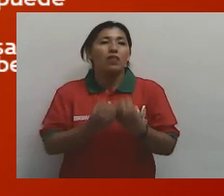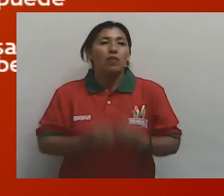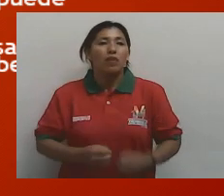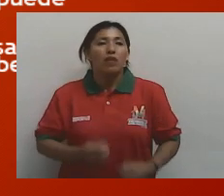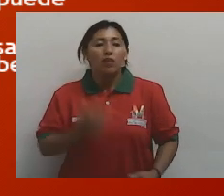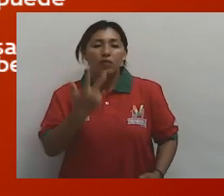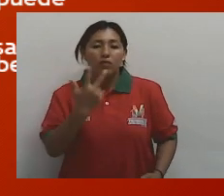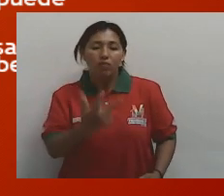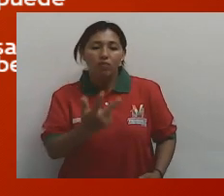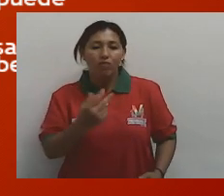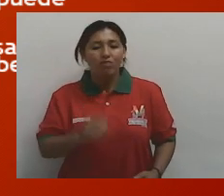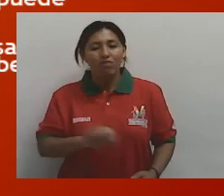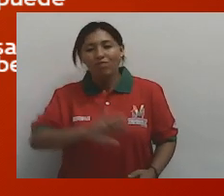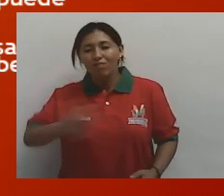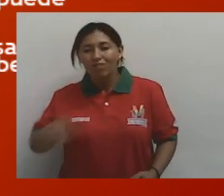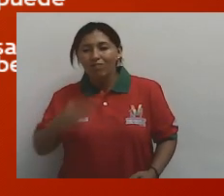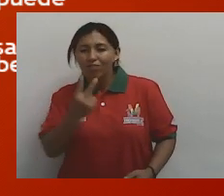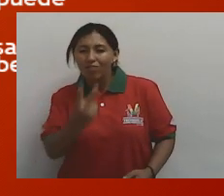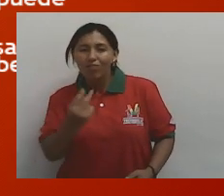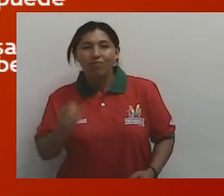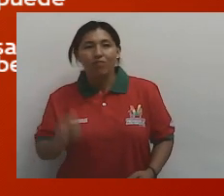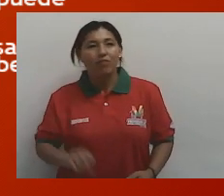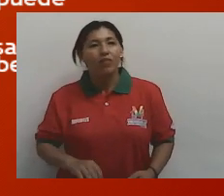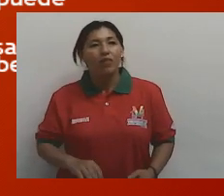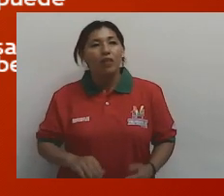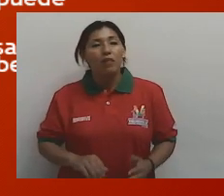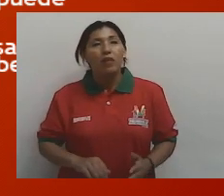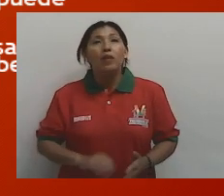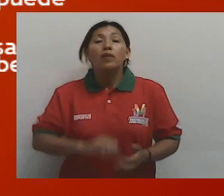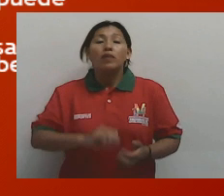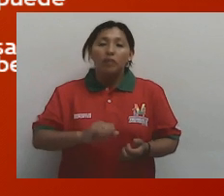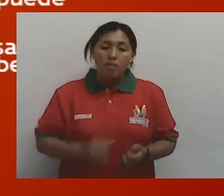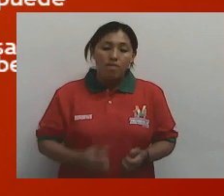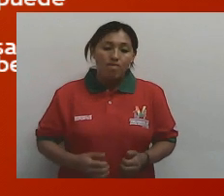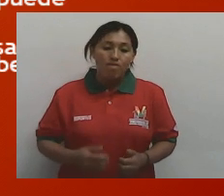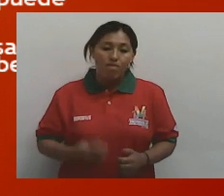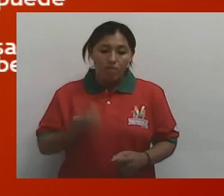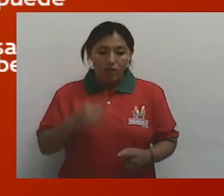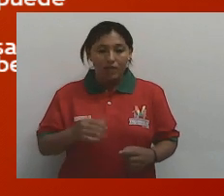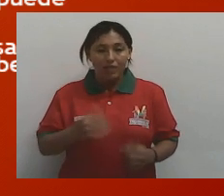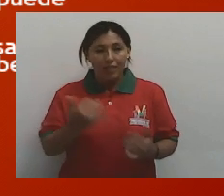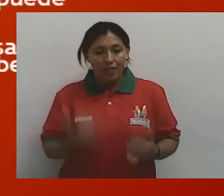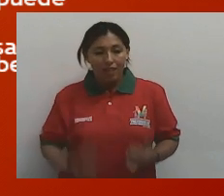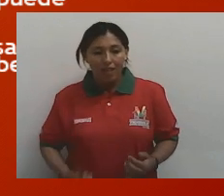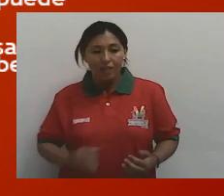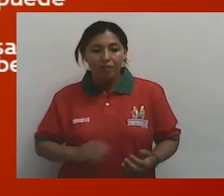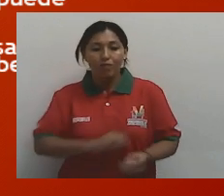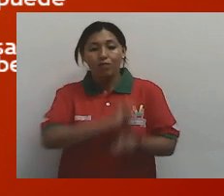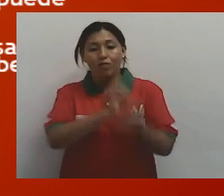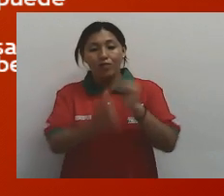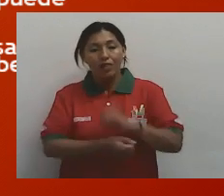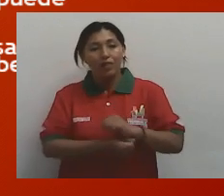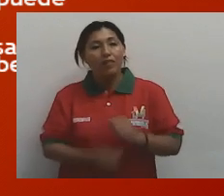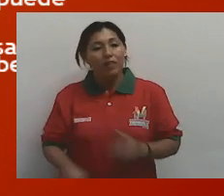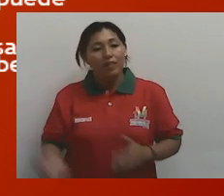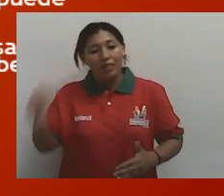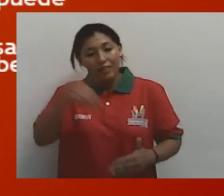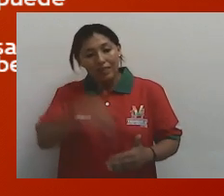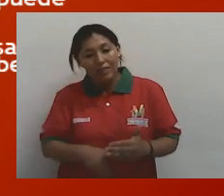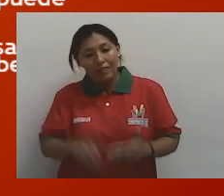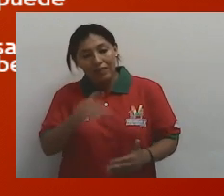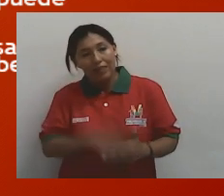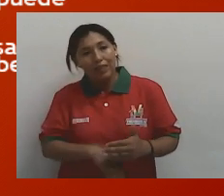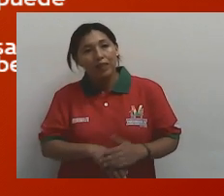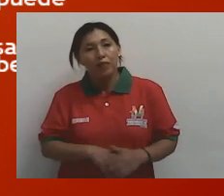2. Pero no, si tiene sustitutos, automáticamente tiene que rellenar. Si no